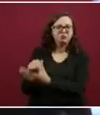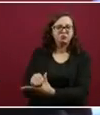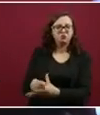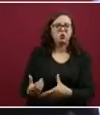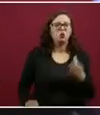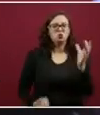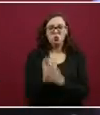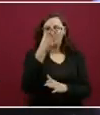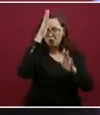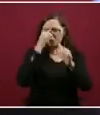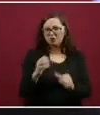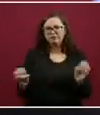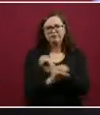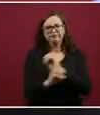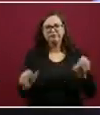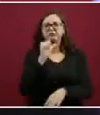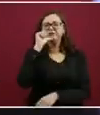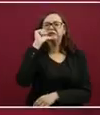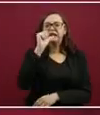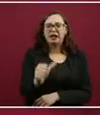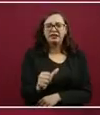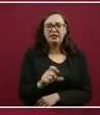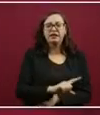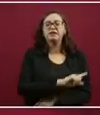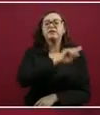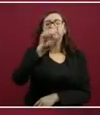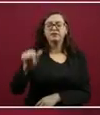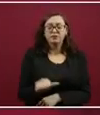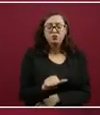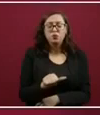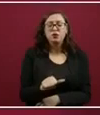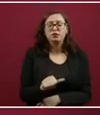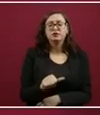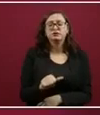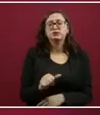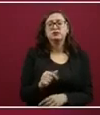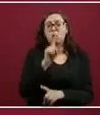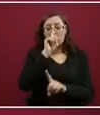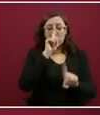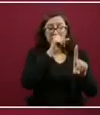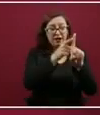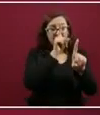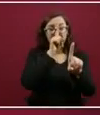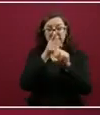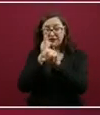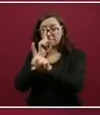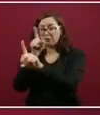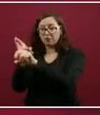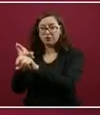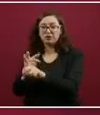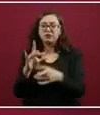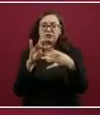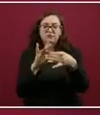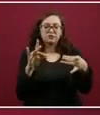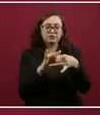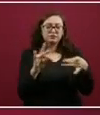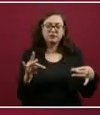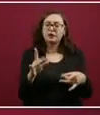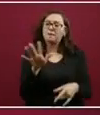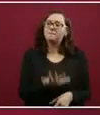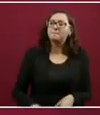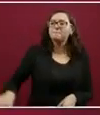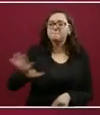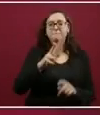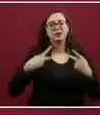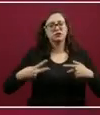nuevo pacto. Más adelante, justamente en los objetivos, se habla de la salud para toda la